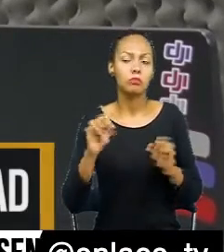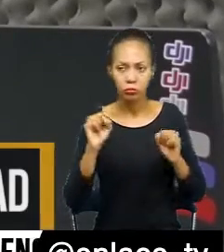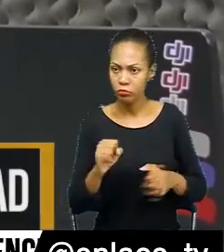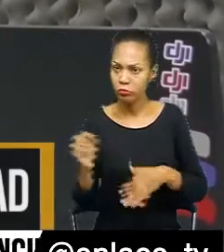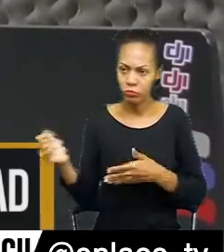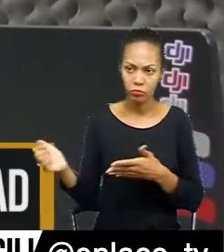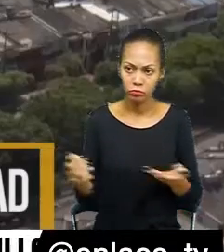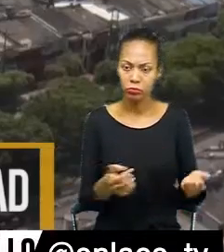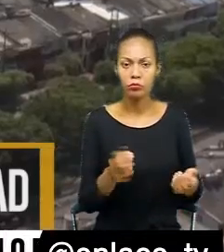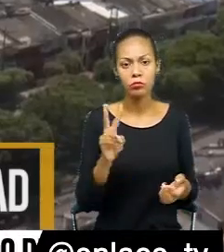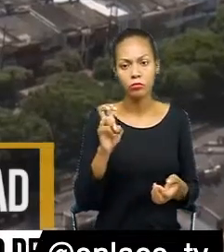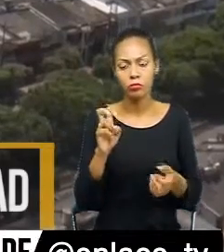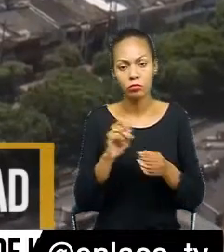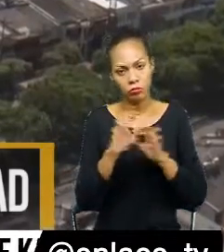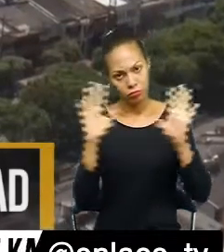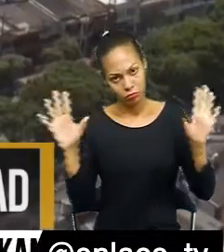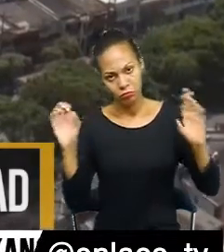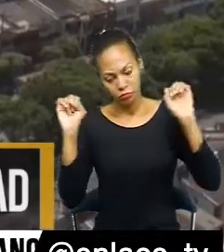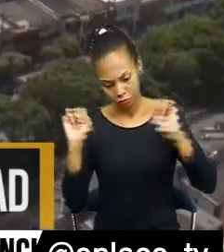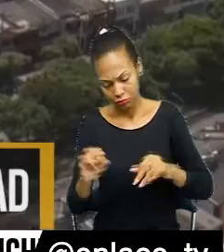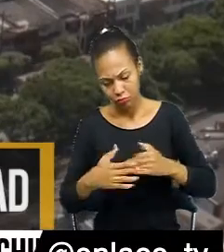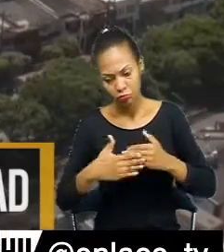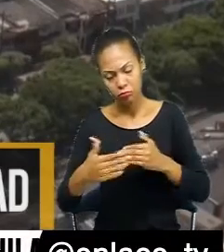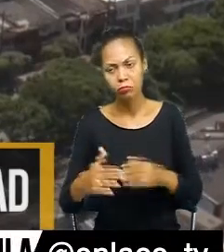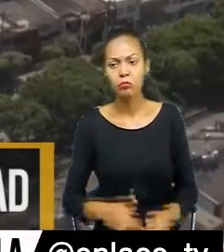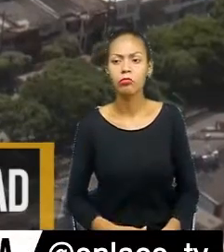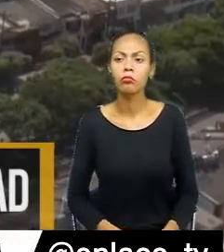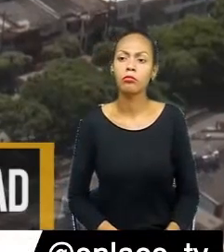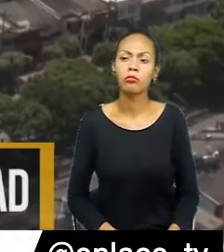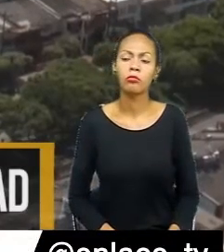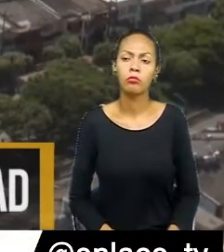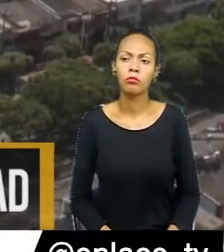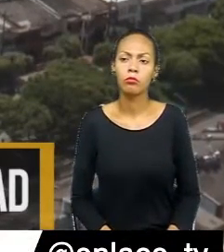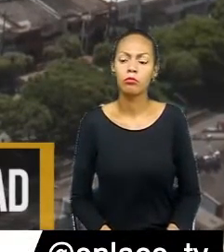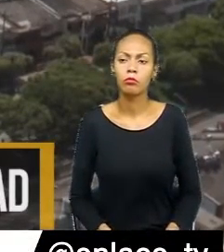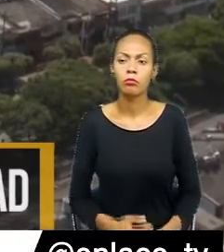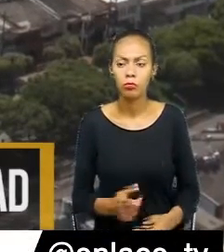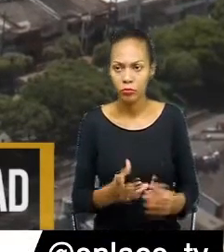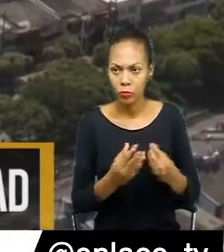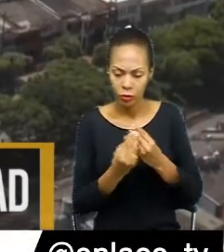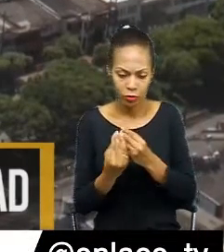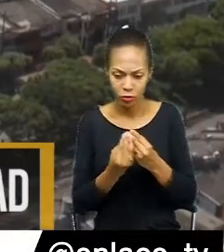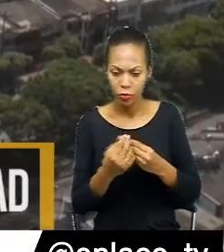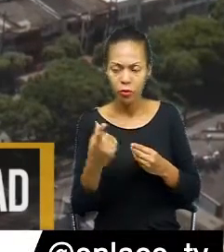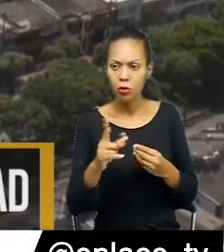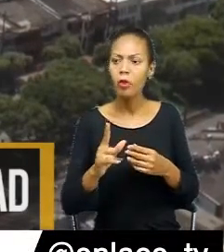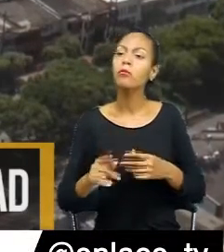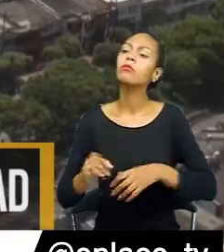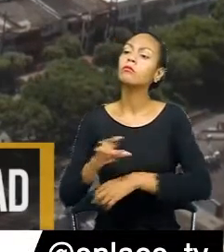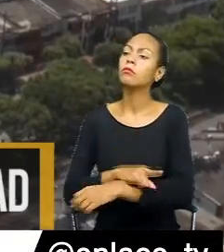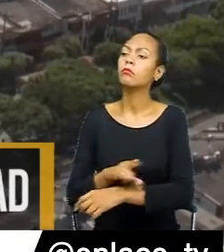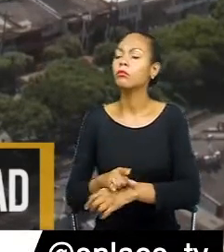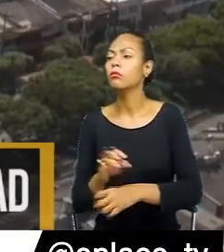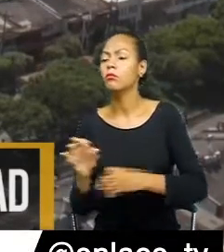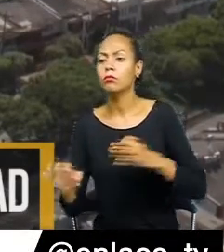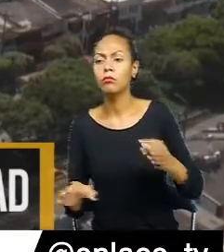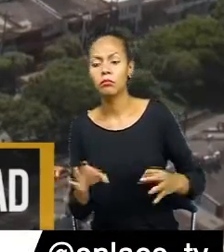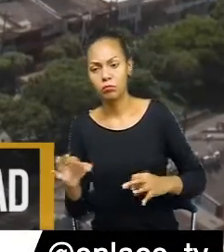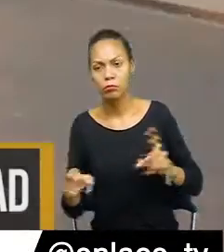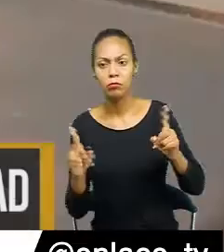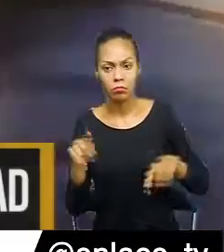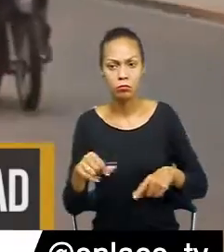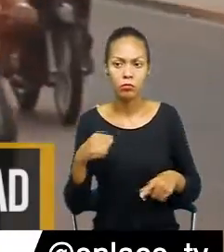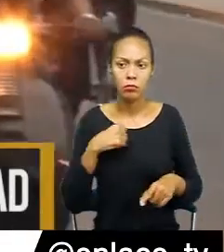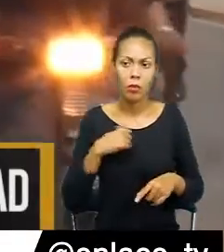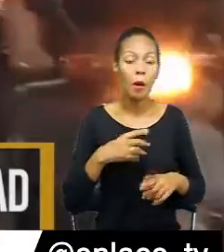los asistentes. Los consejeros de Estado tienen un protocolo de seguridad, sí, sí. Y pues todo lo hemos manejado con la prensa del Consejo de